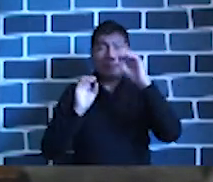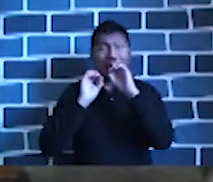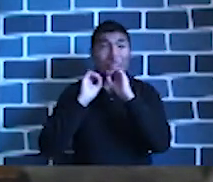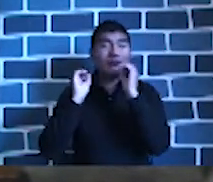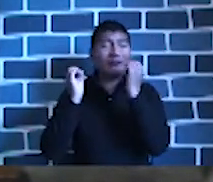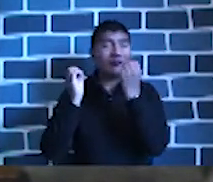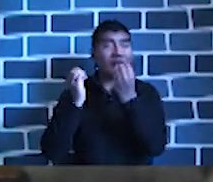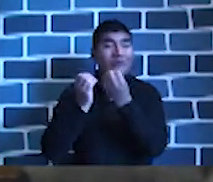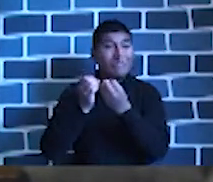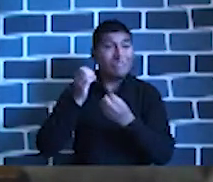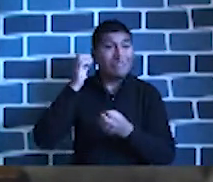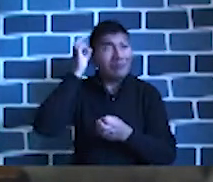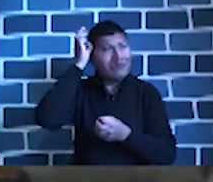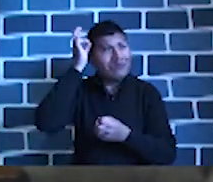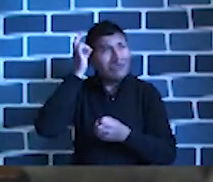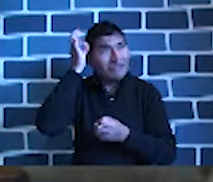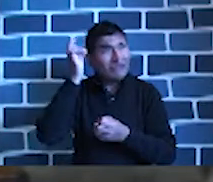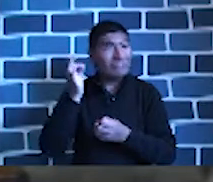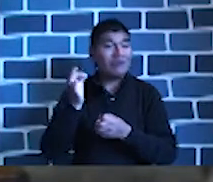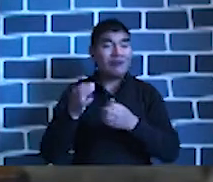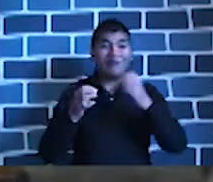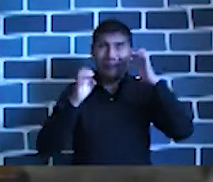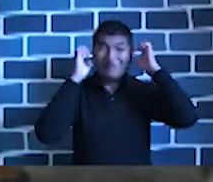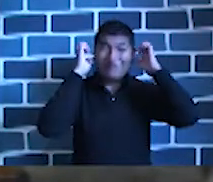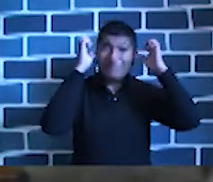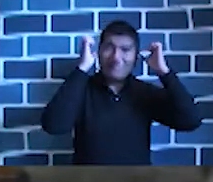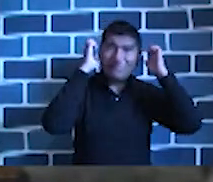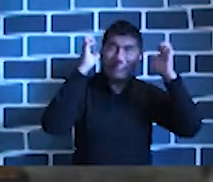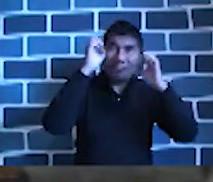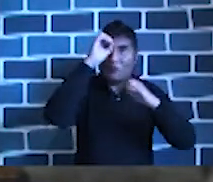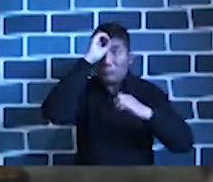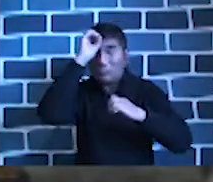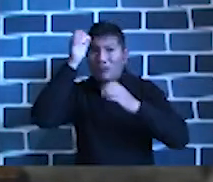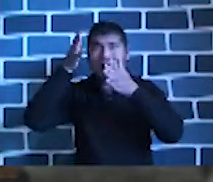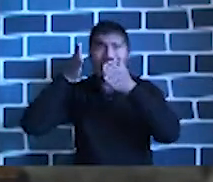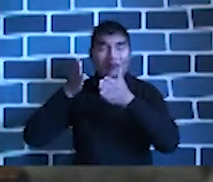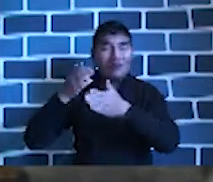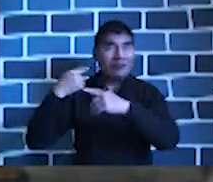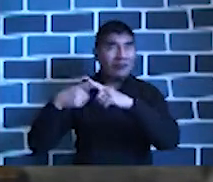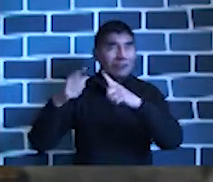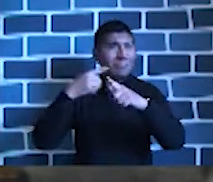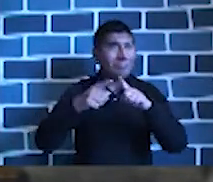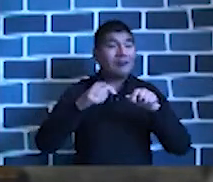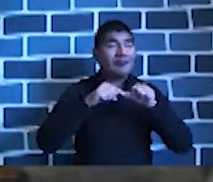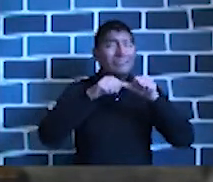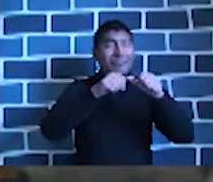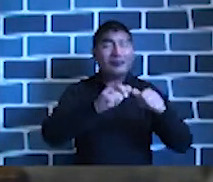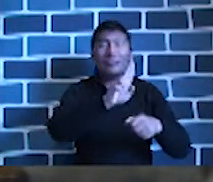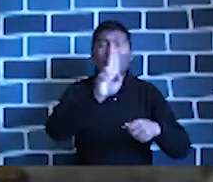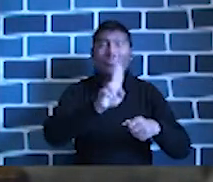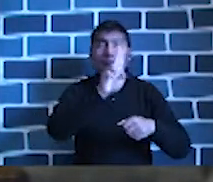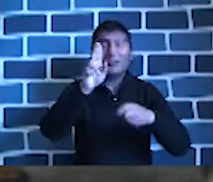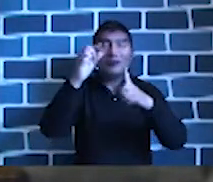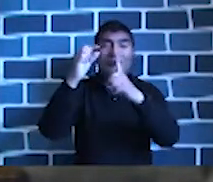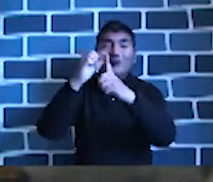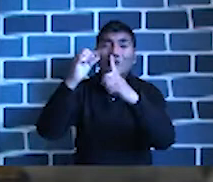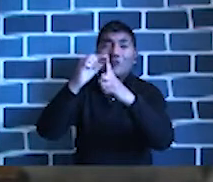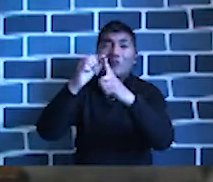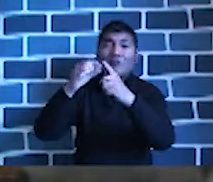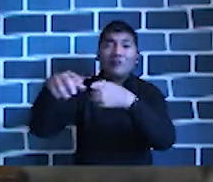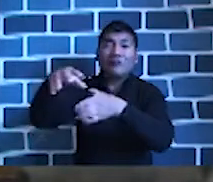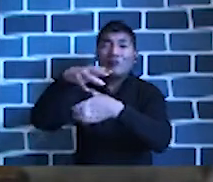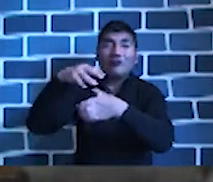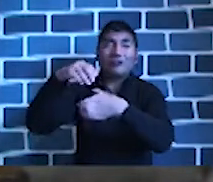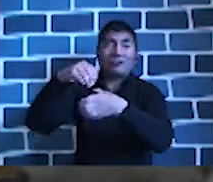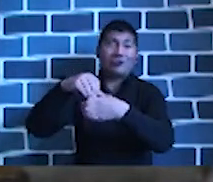humanitarias, filósofos, educadores, opinionistas, siguen utilizando palabras como